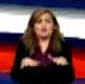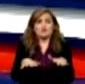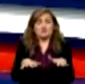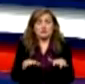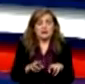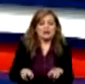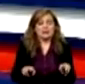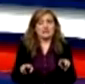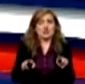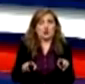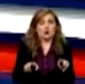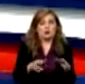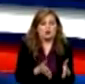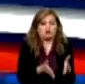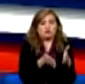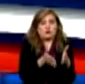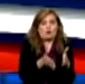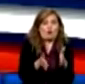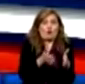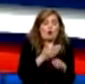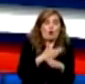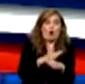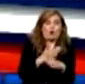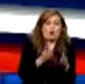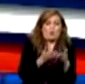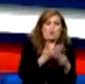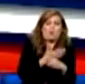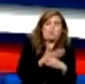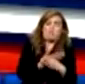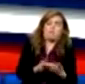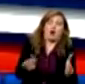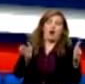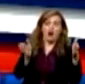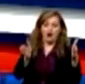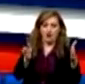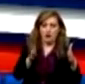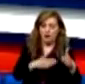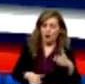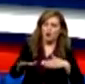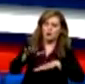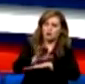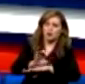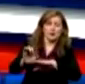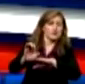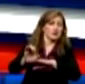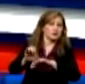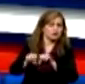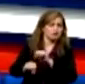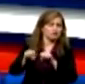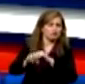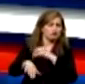rompió otro muro de contención, anegando centenares de hectáreas de cultivo y afectando a más de 70 familias.